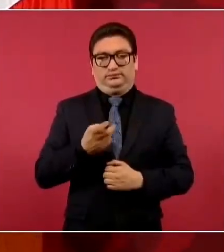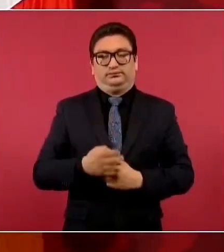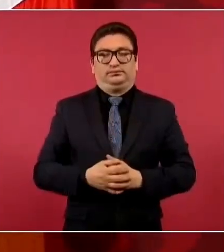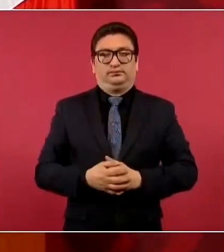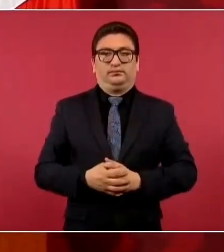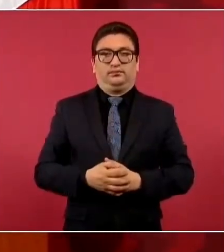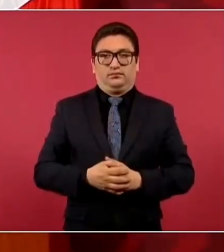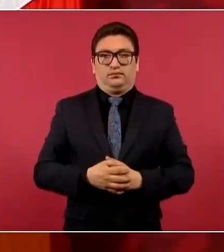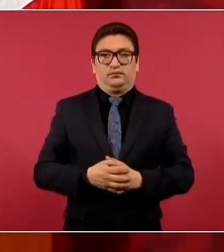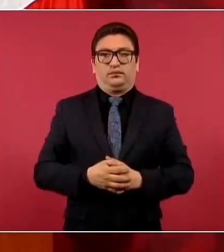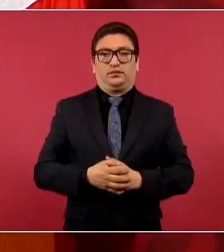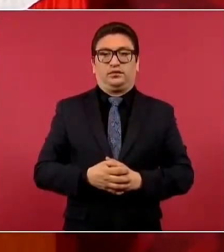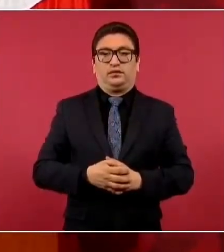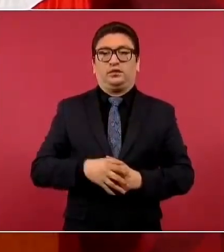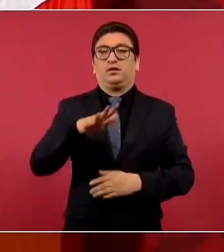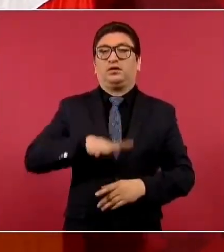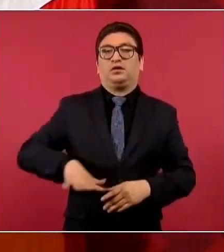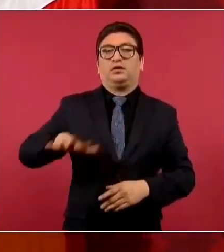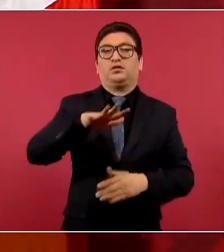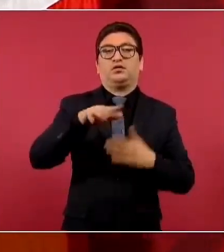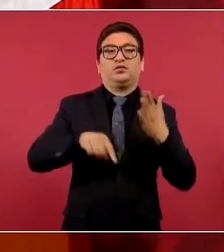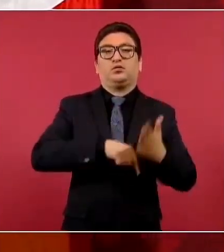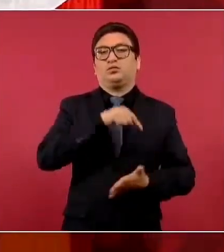en las zonas de reserva.